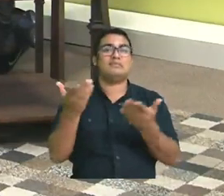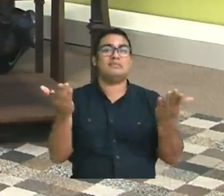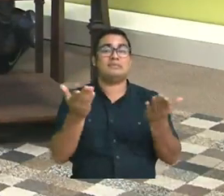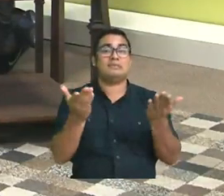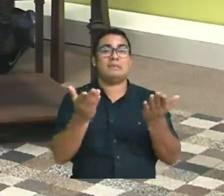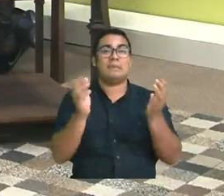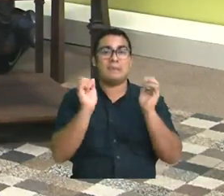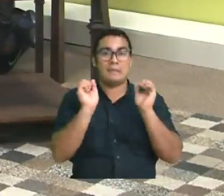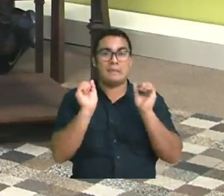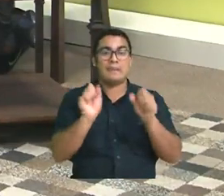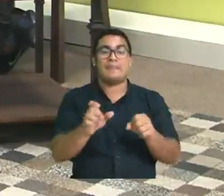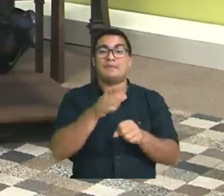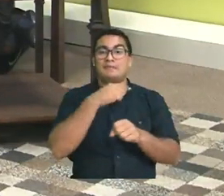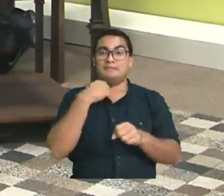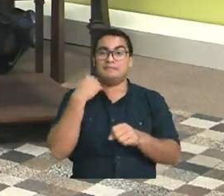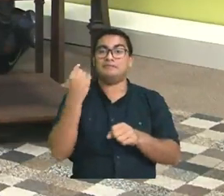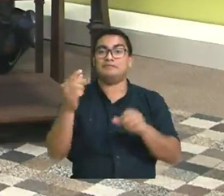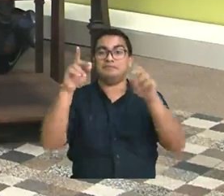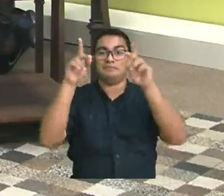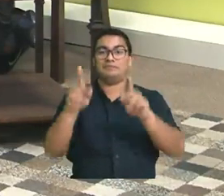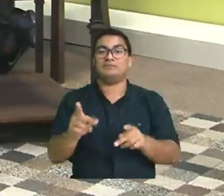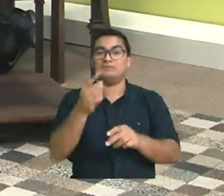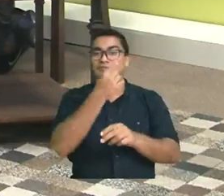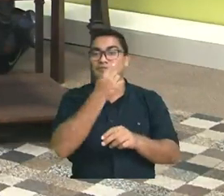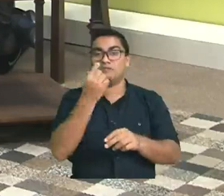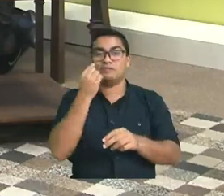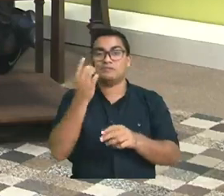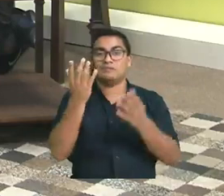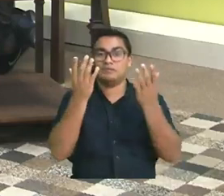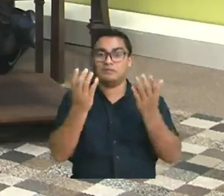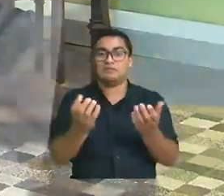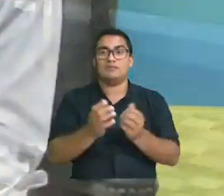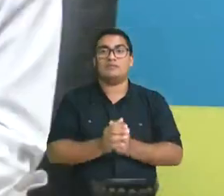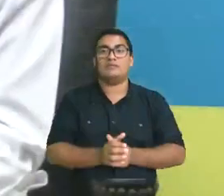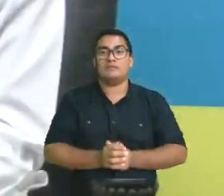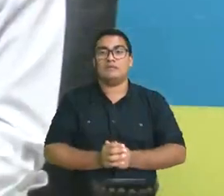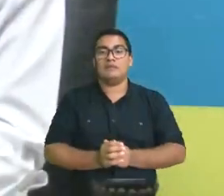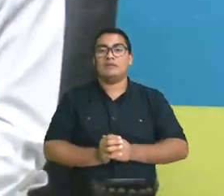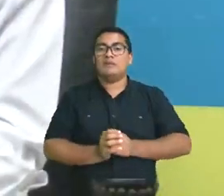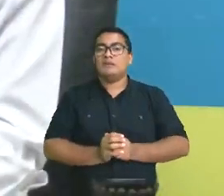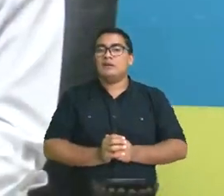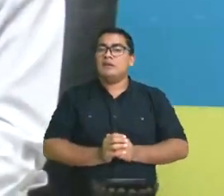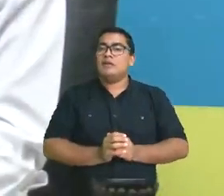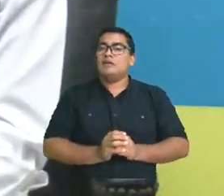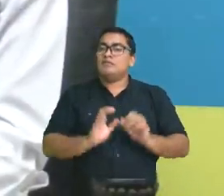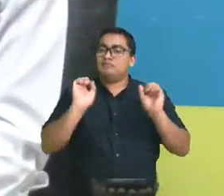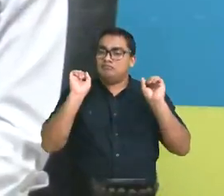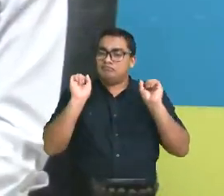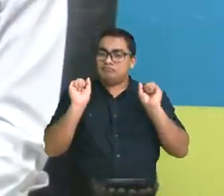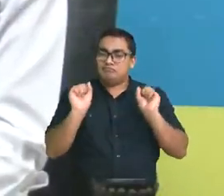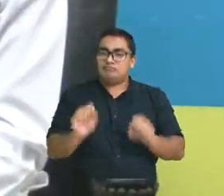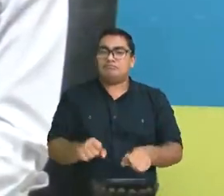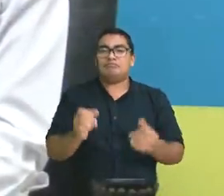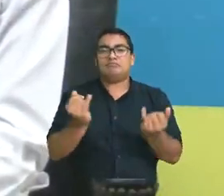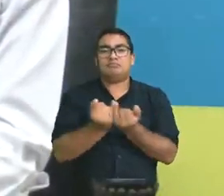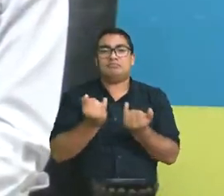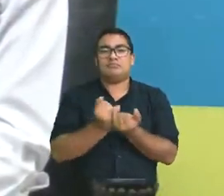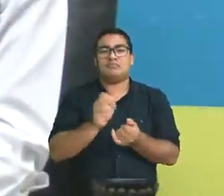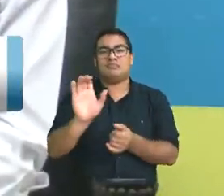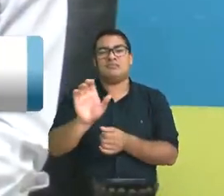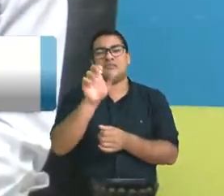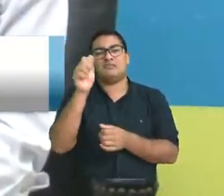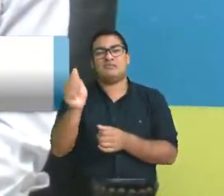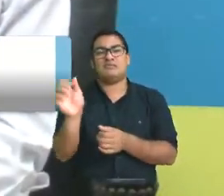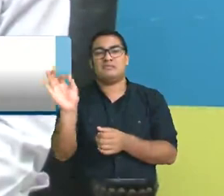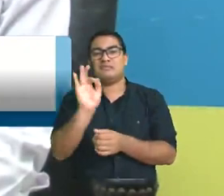para decir que esta persona tiene síndrome de ojo seco? Sí, estamos hablando de, bueno, también podemos basarnos en otro tipo